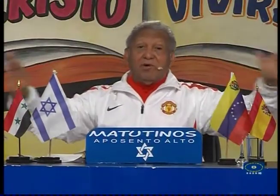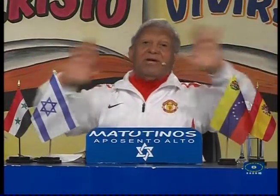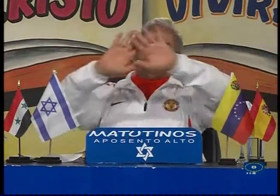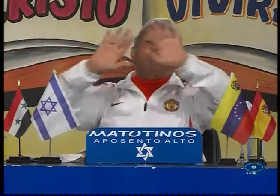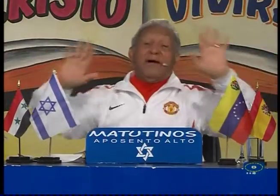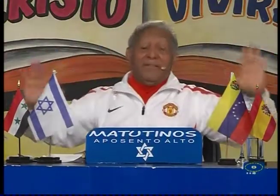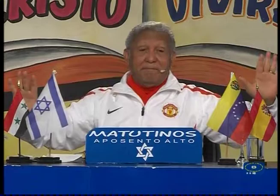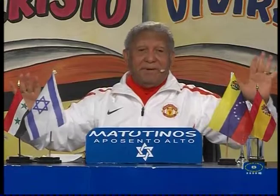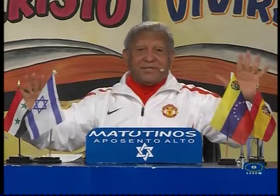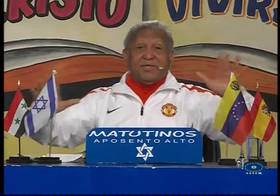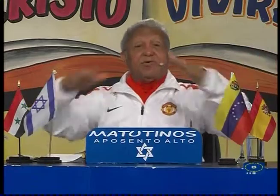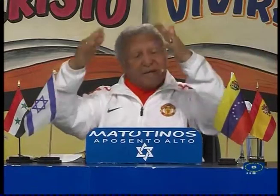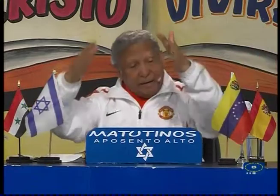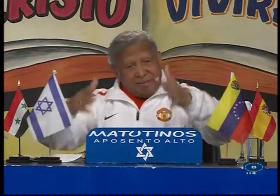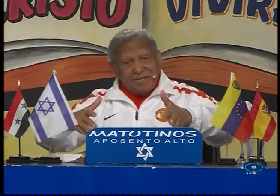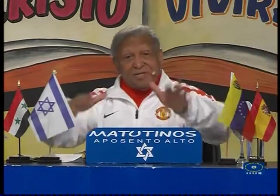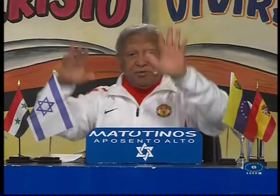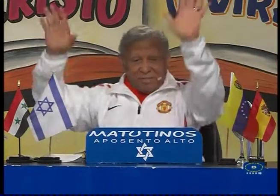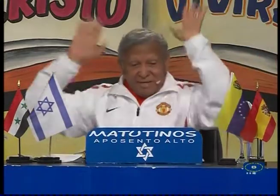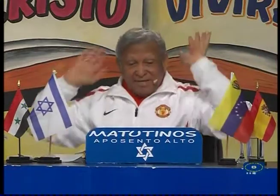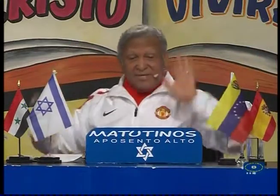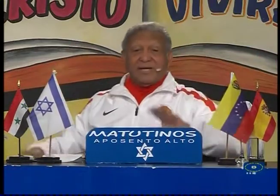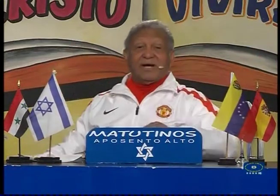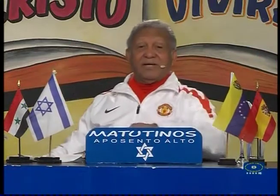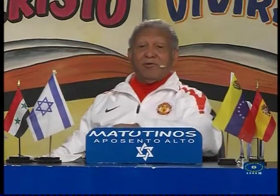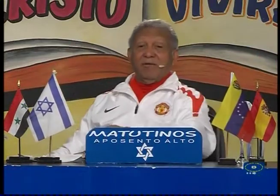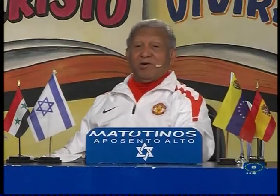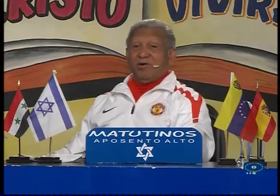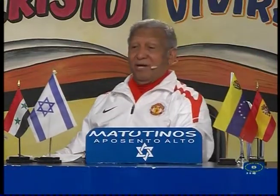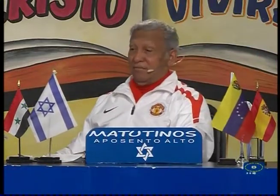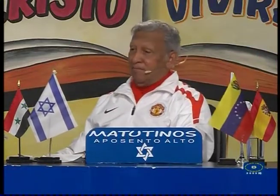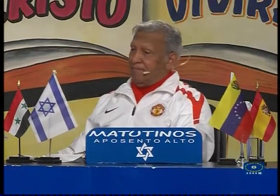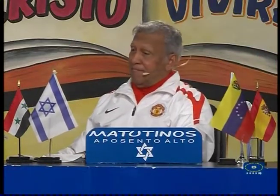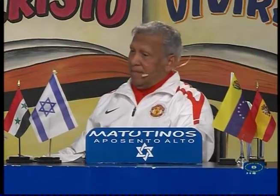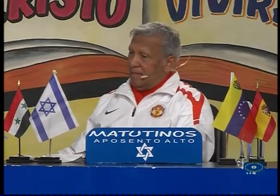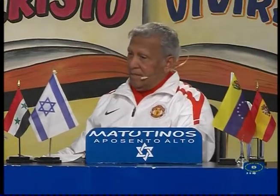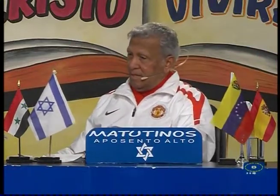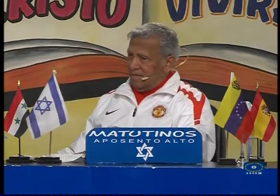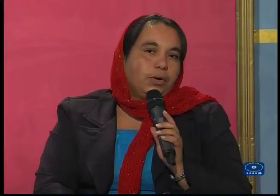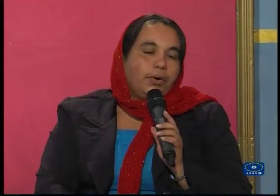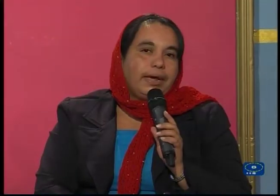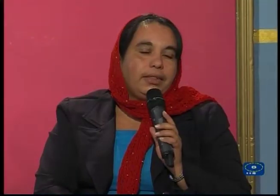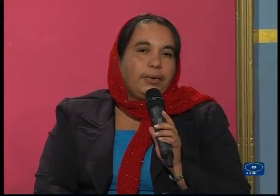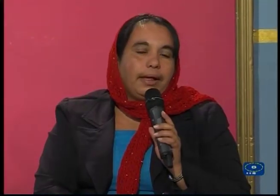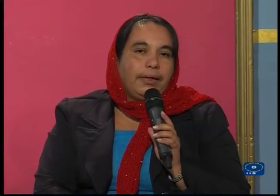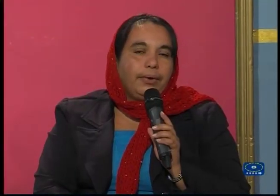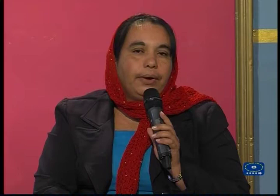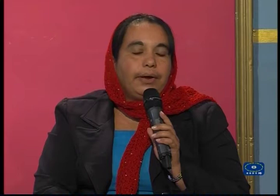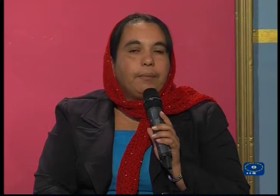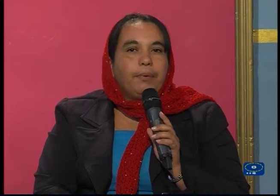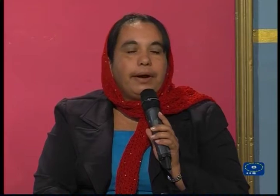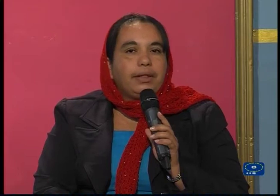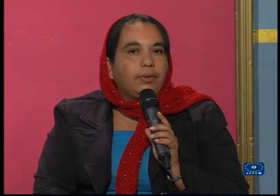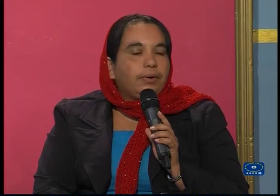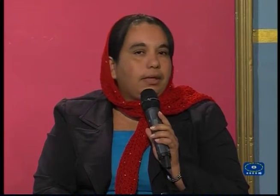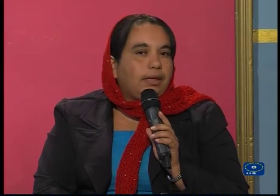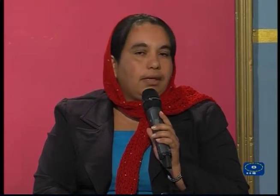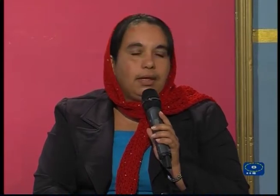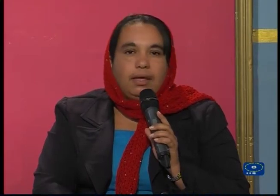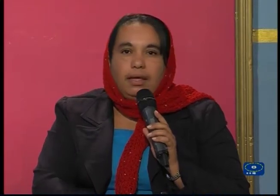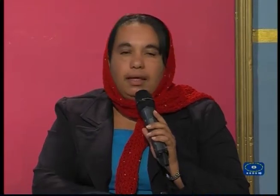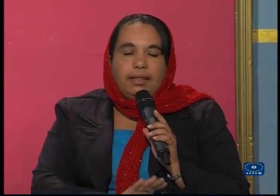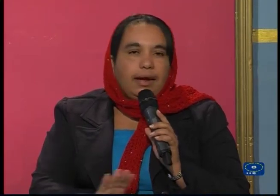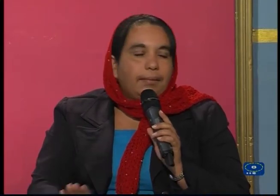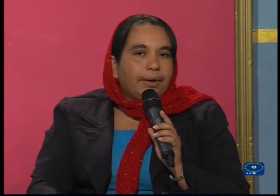llenos los aviones o andan vacíos? ¿Qué me dice usted acerca de los aviones? Están congestionados los aeropuertos